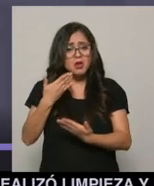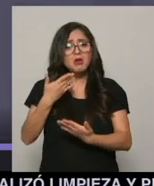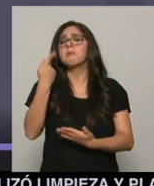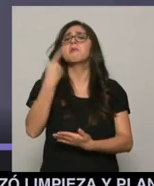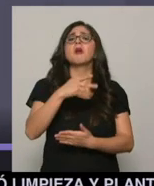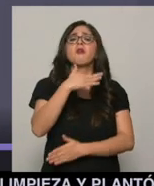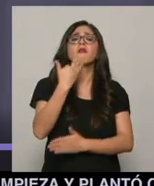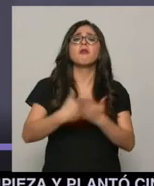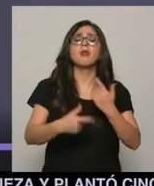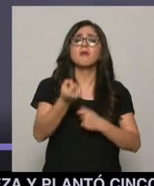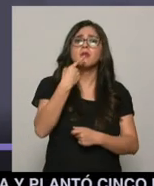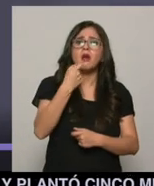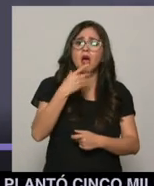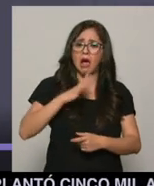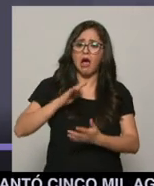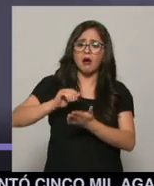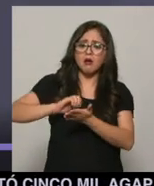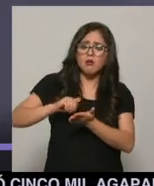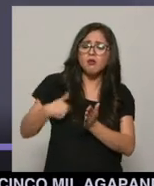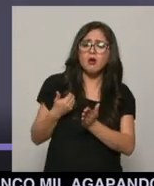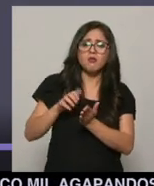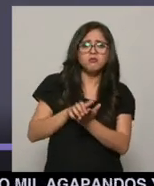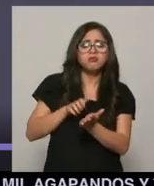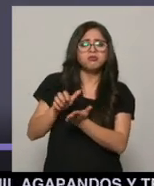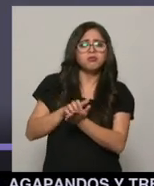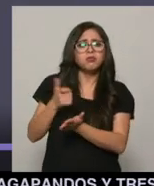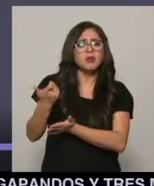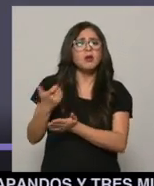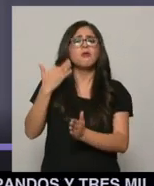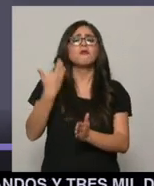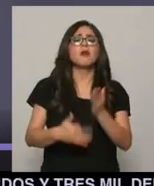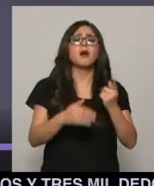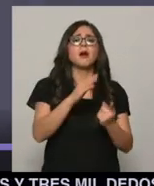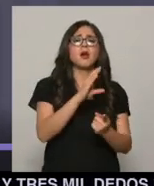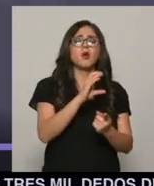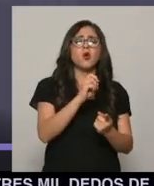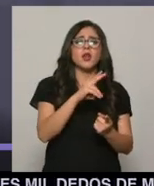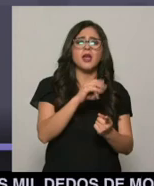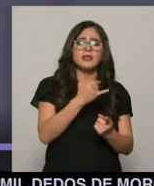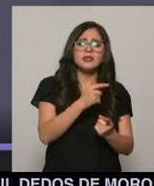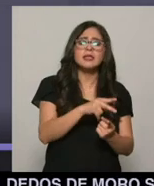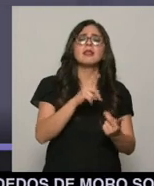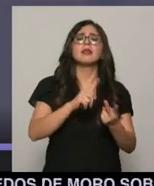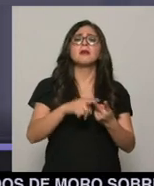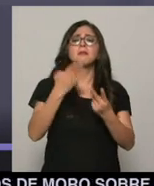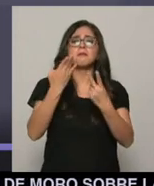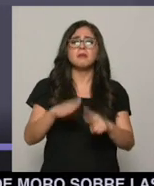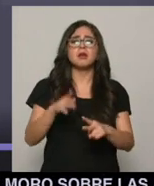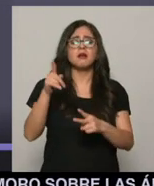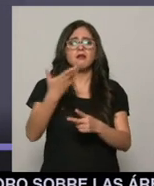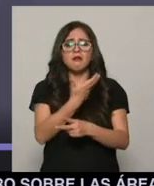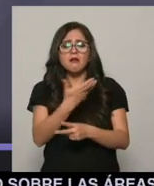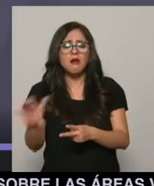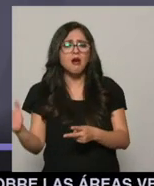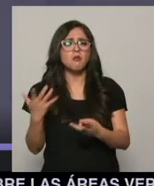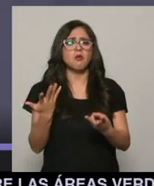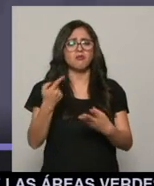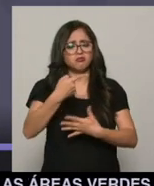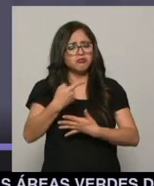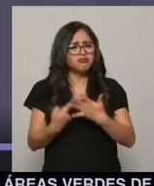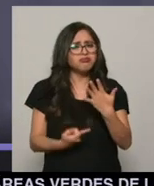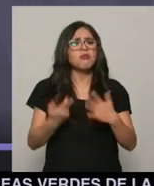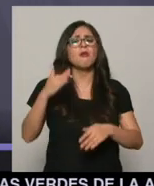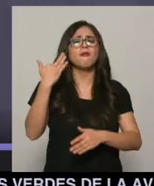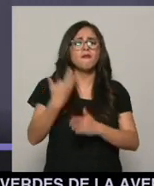Si hay tantos ahorros, pues entonces, ¿por qué faltan becas en el CONACYT? ¿Por qué falta el apoyo al campo? ¿Por qué no hay, digamos,